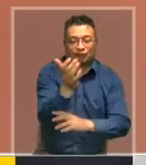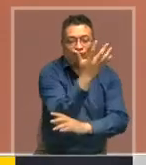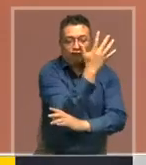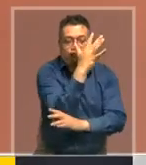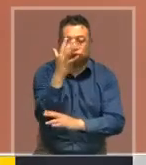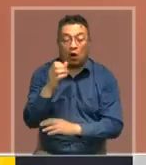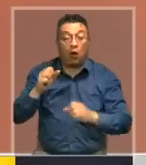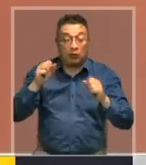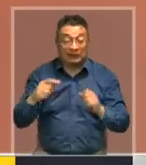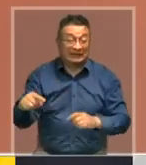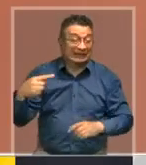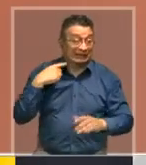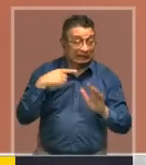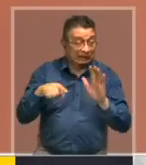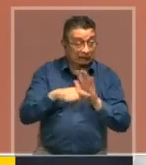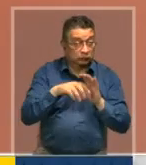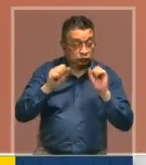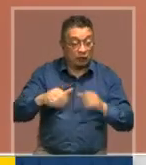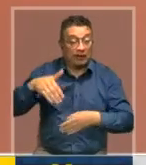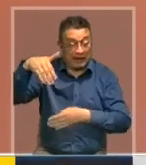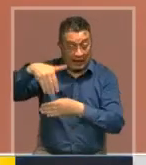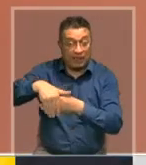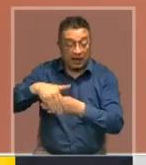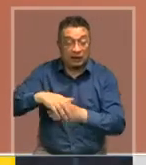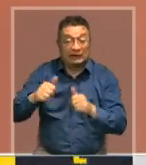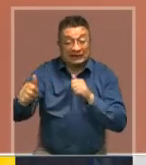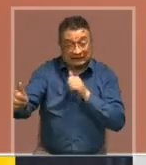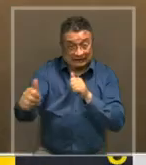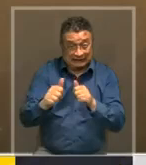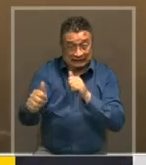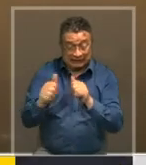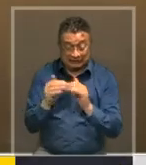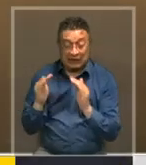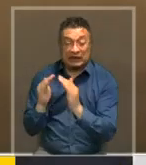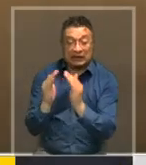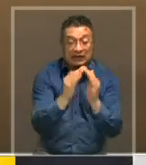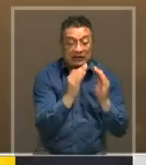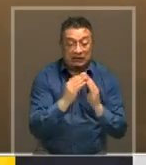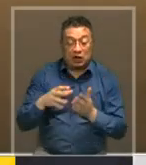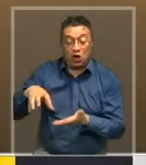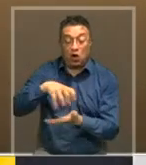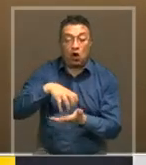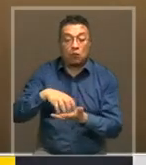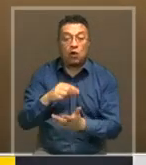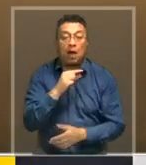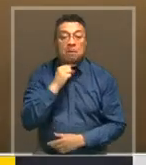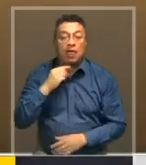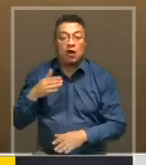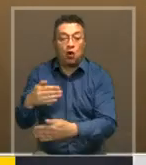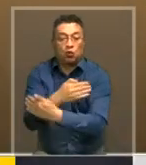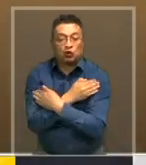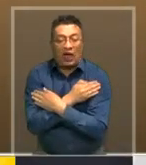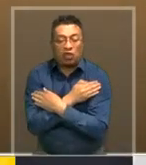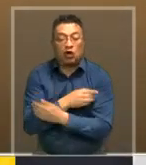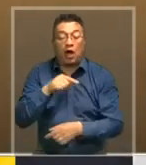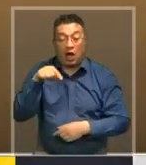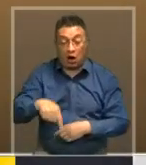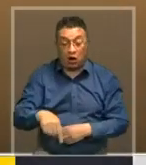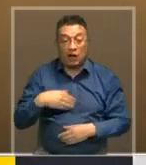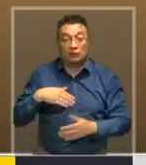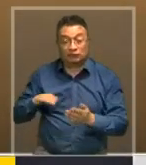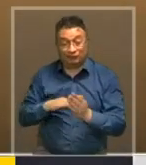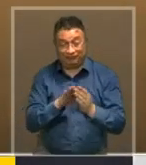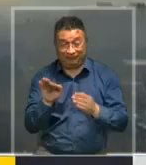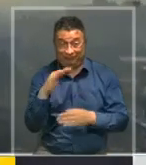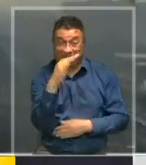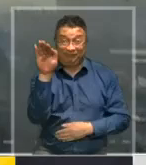haber ocurrido durante esta tarde porque estuvo muy cerca de llegar a las casas ahí en la comuna de Padre Hurtado. Estamos ahora ubicados en la cuesta Barriga para que se